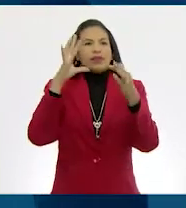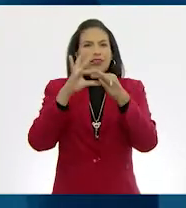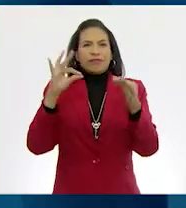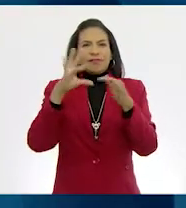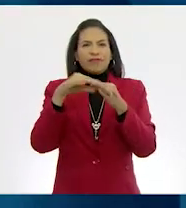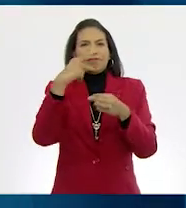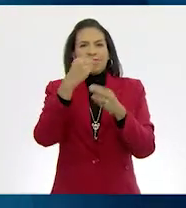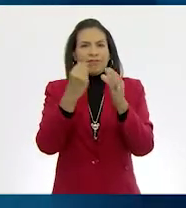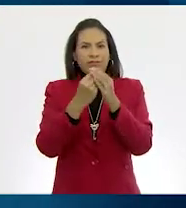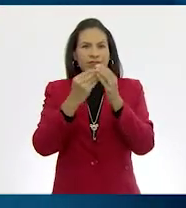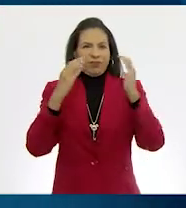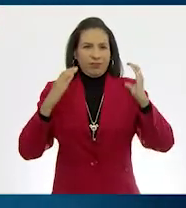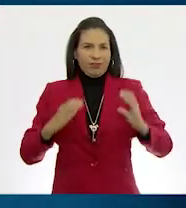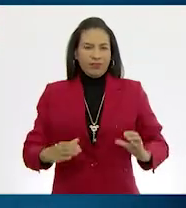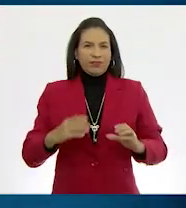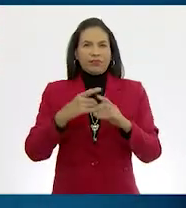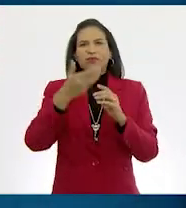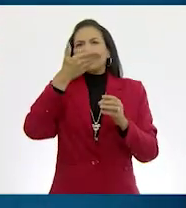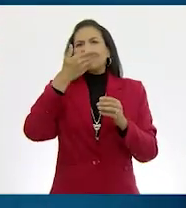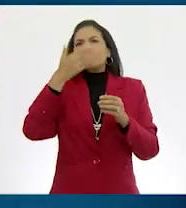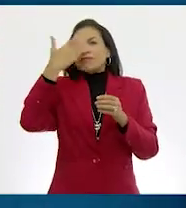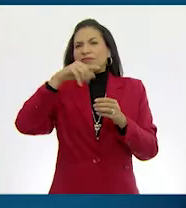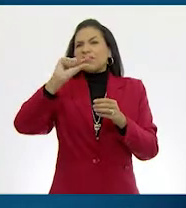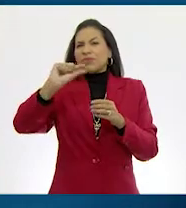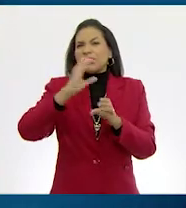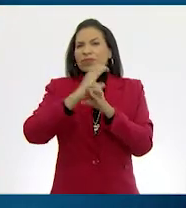morfológicas se sabe muy poco de ella